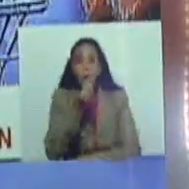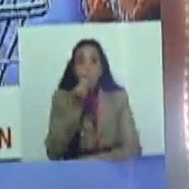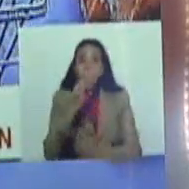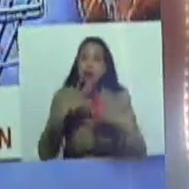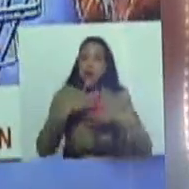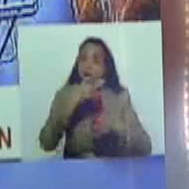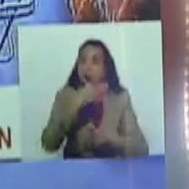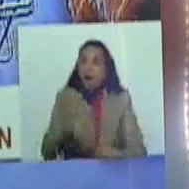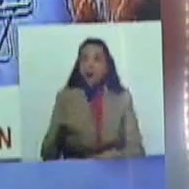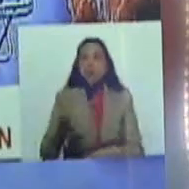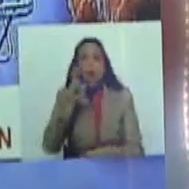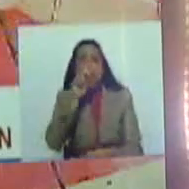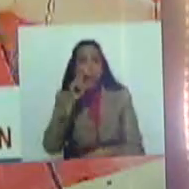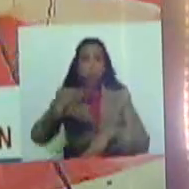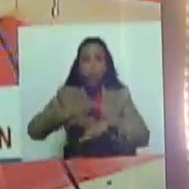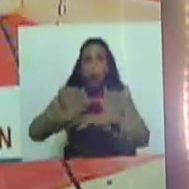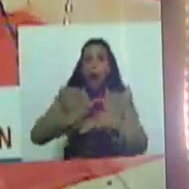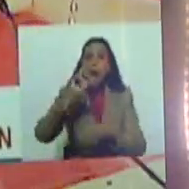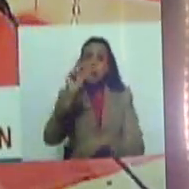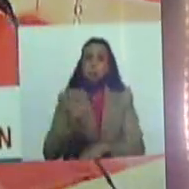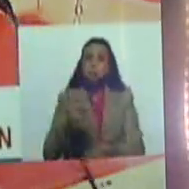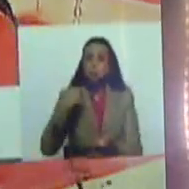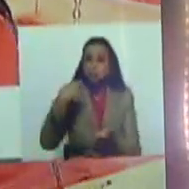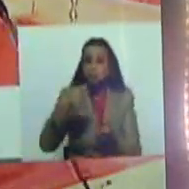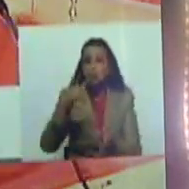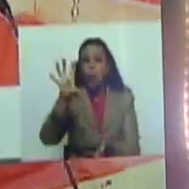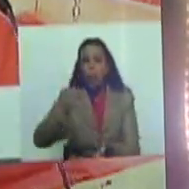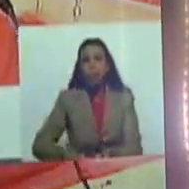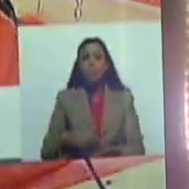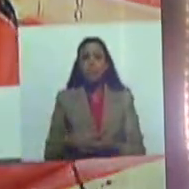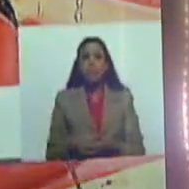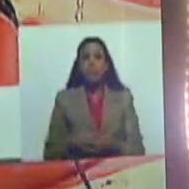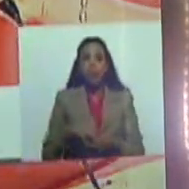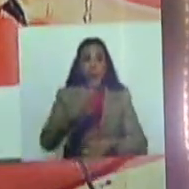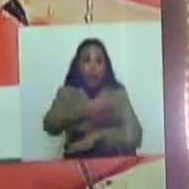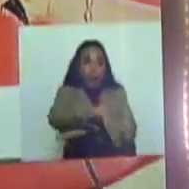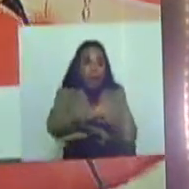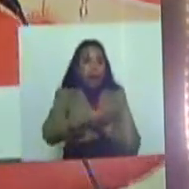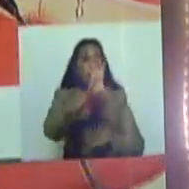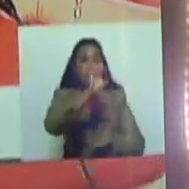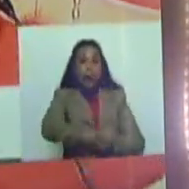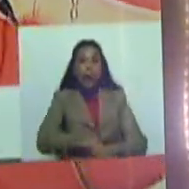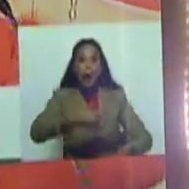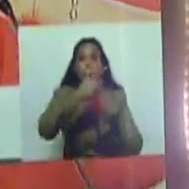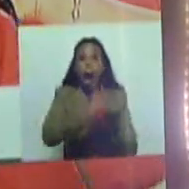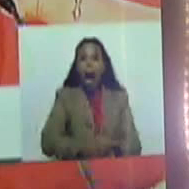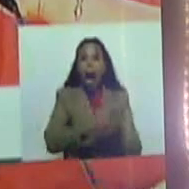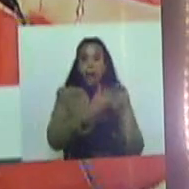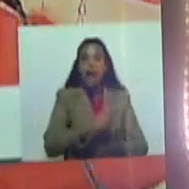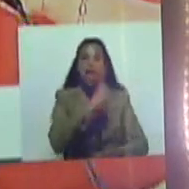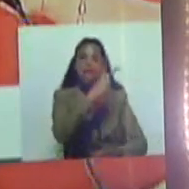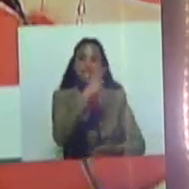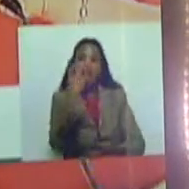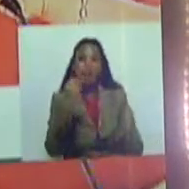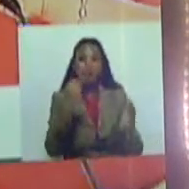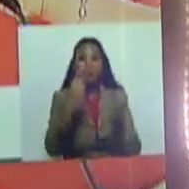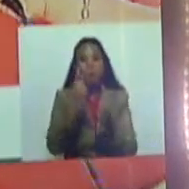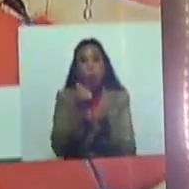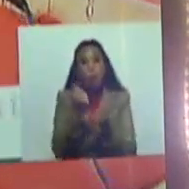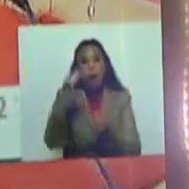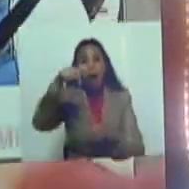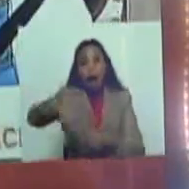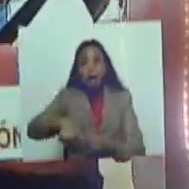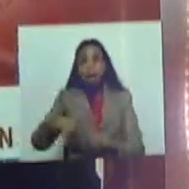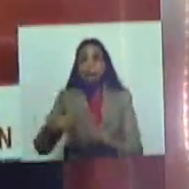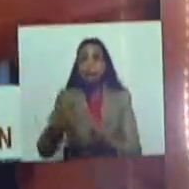pruebas. Hablaron varias mujeres. Mostraron varias mujeres los alimentos. Tenían lenguaje corporal de guamazo, de